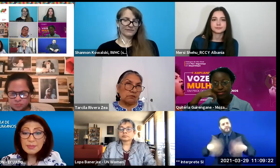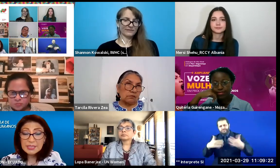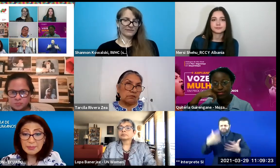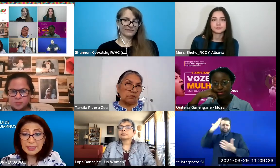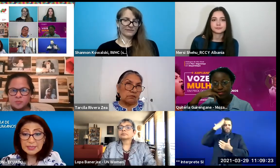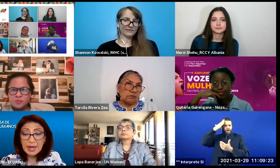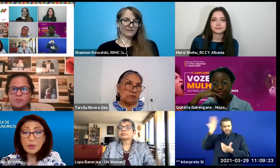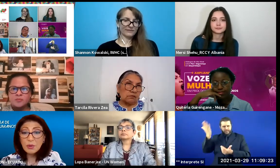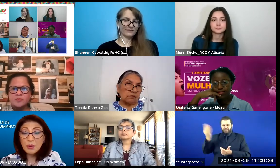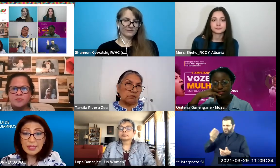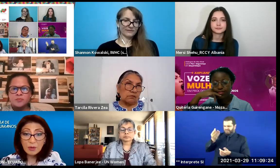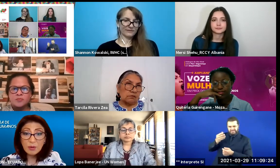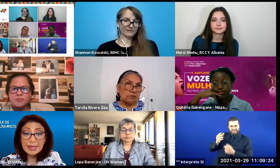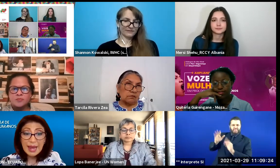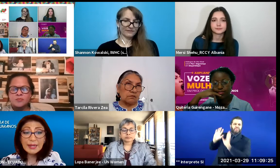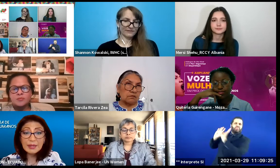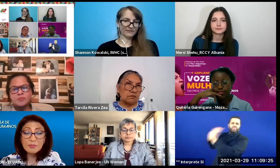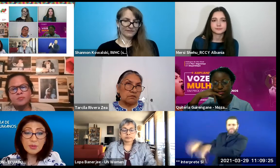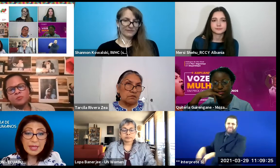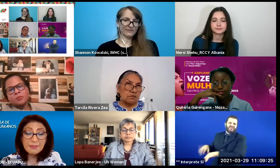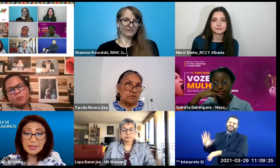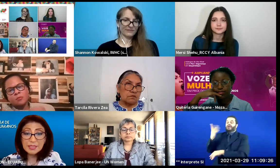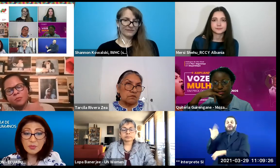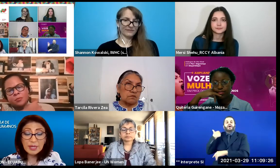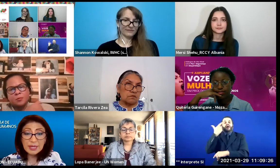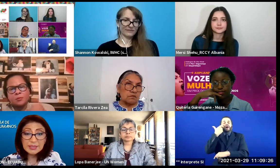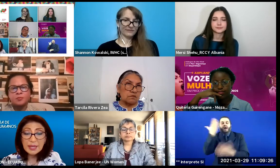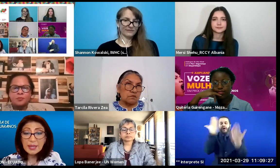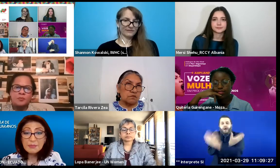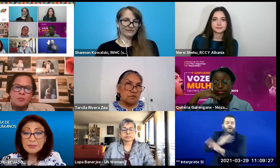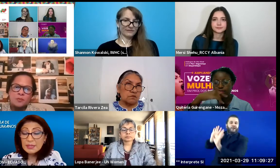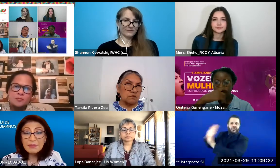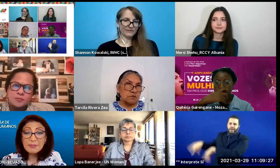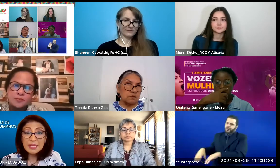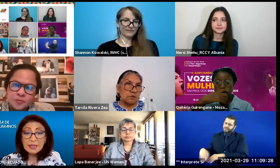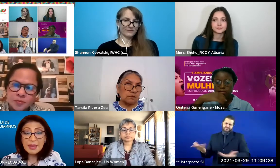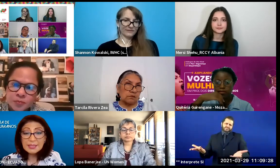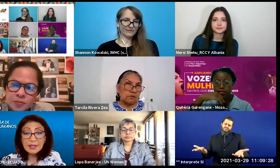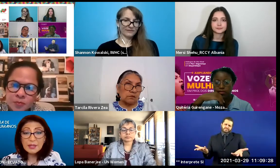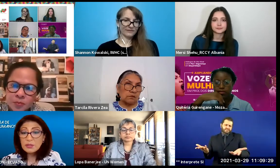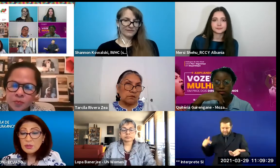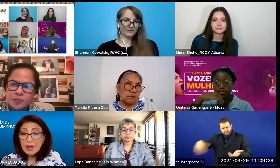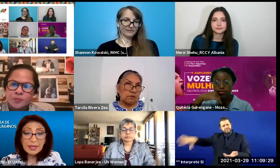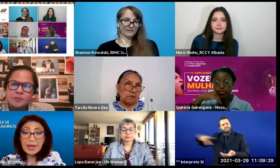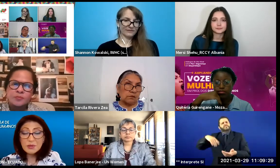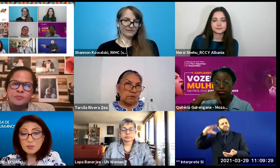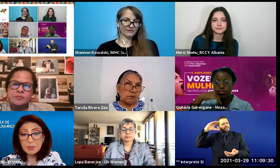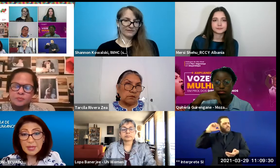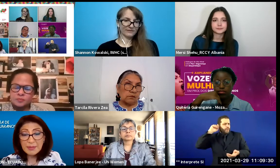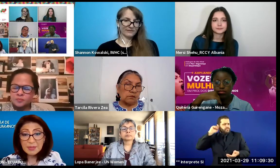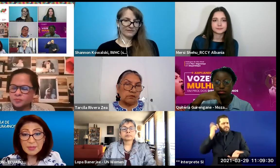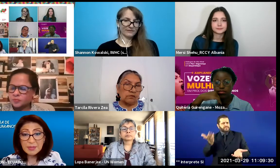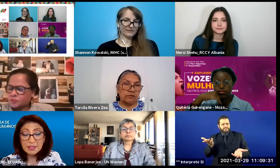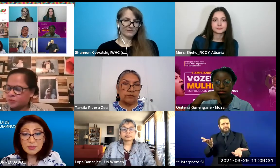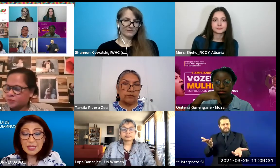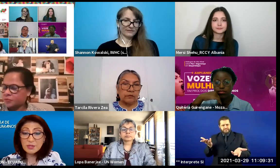el negar o invisibilizar o velar el problema de las mujeres simplemente va a ser no atacar los